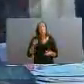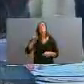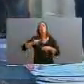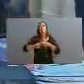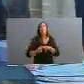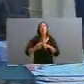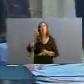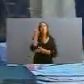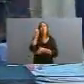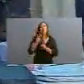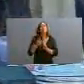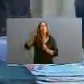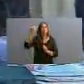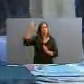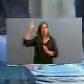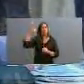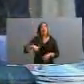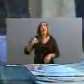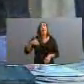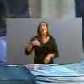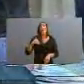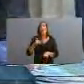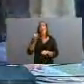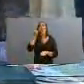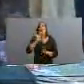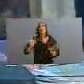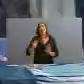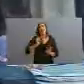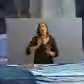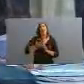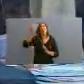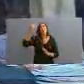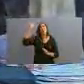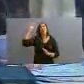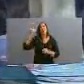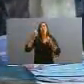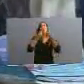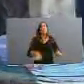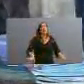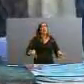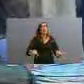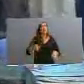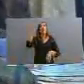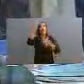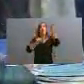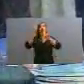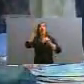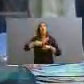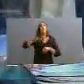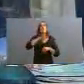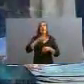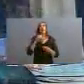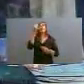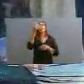económicas del pasado, Argentina perdió hace décadas su lugar entre las naciones prósperas y es